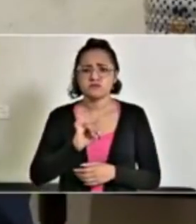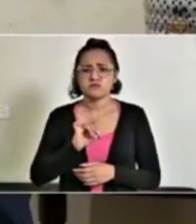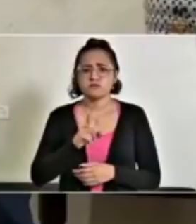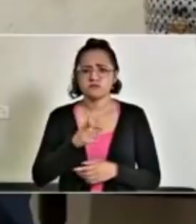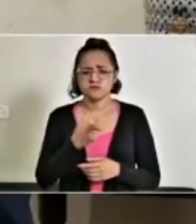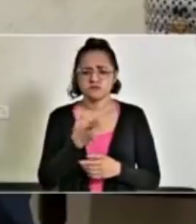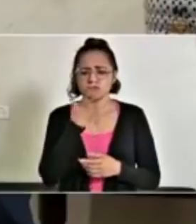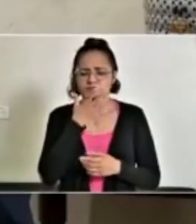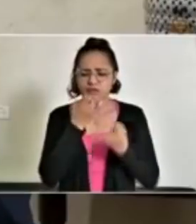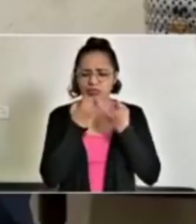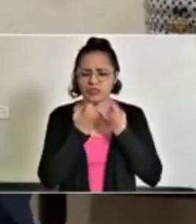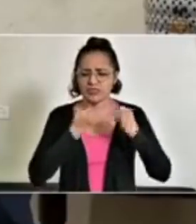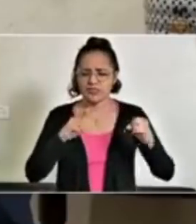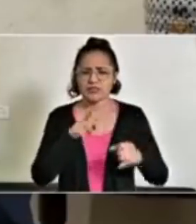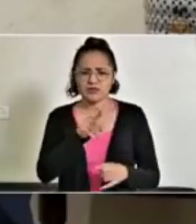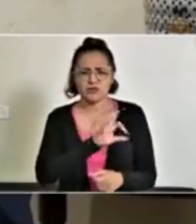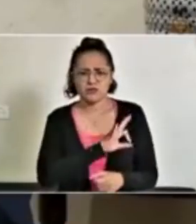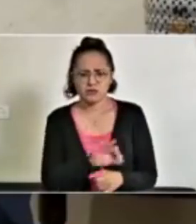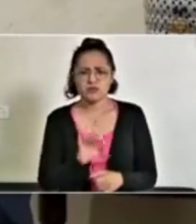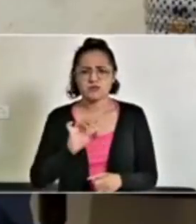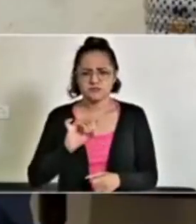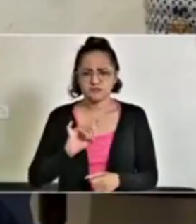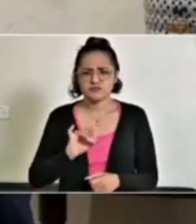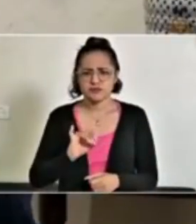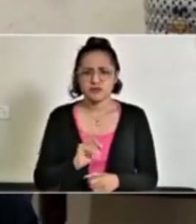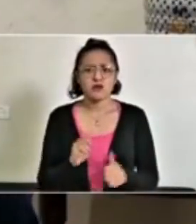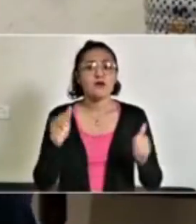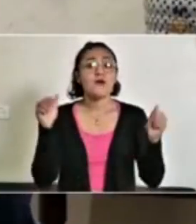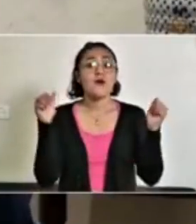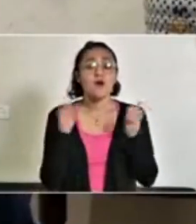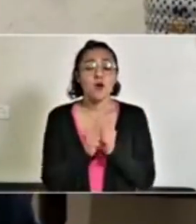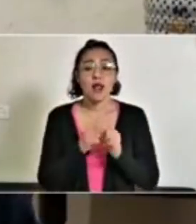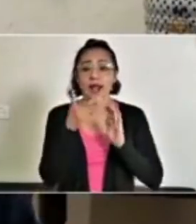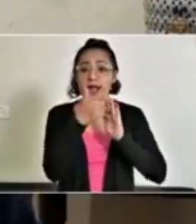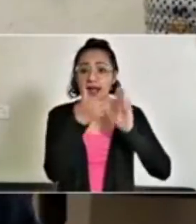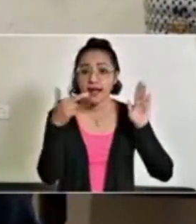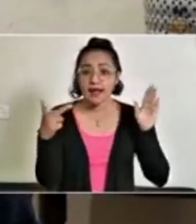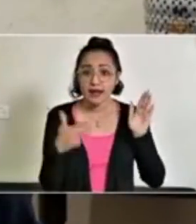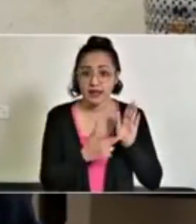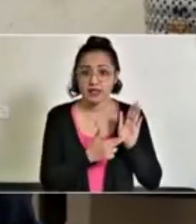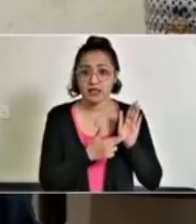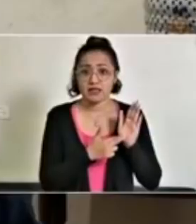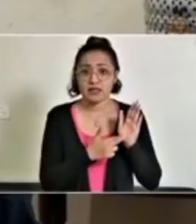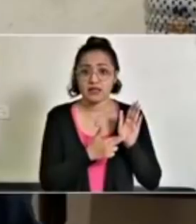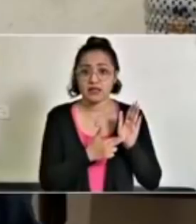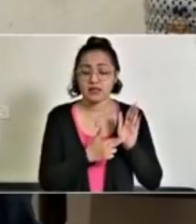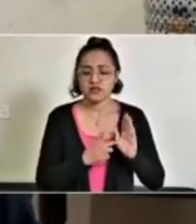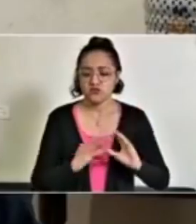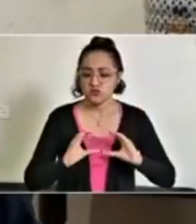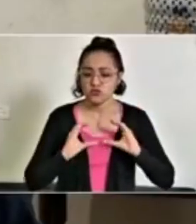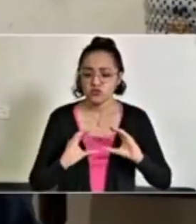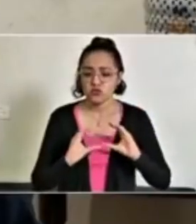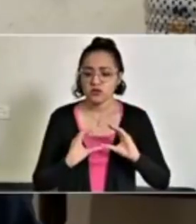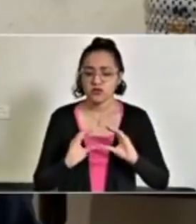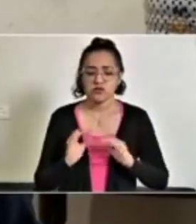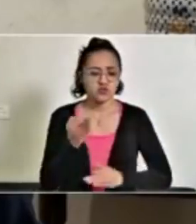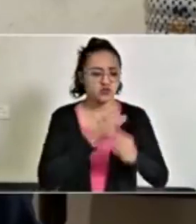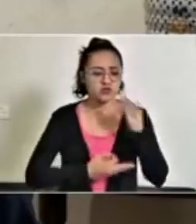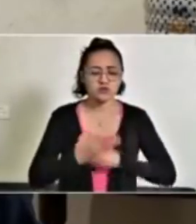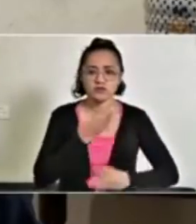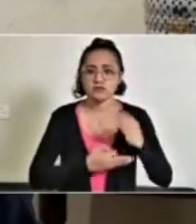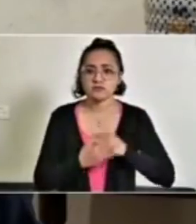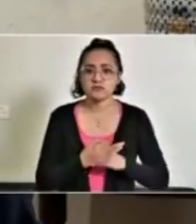independencia de mexico esto a pesar de que nos encontramos en fase 3 de la pandemia